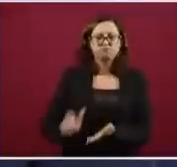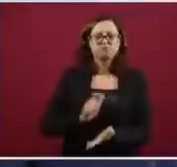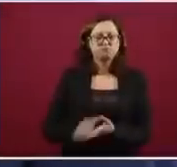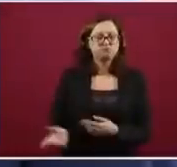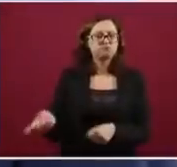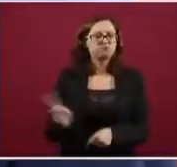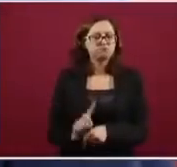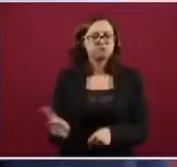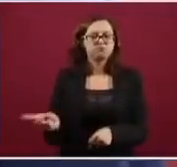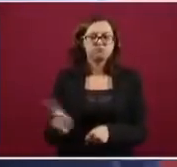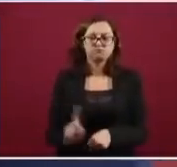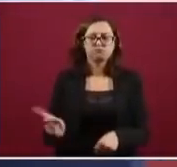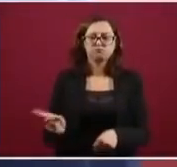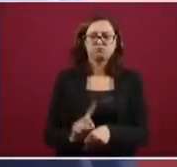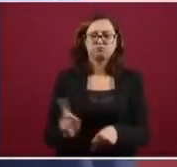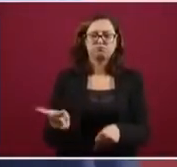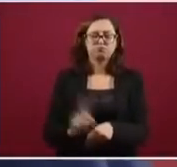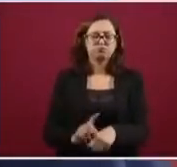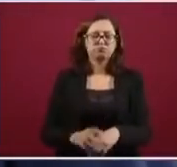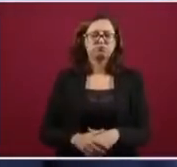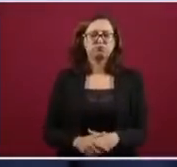día con día